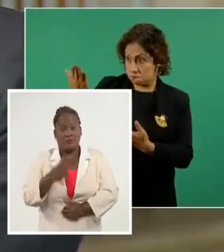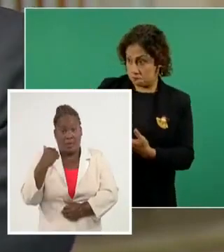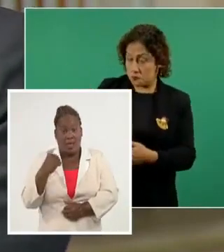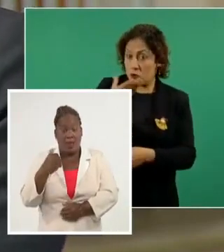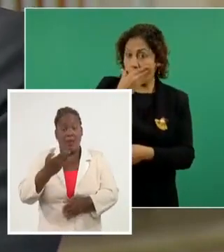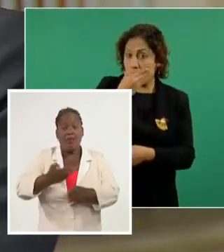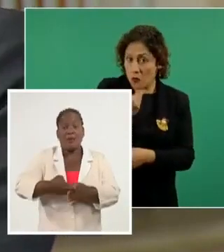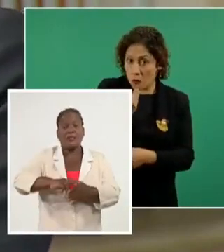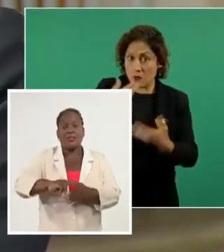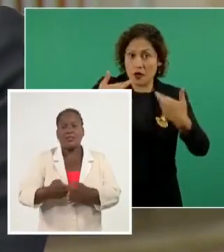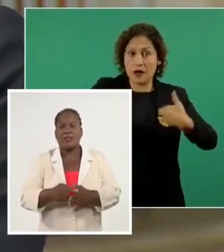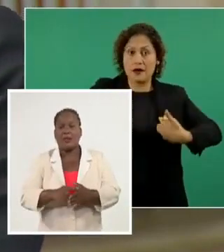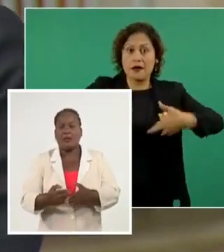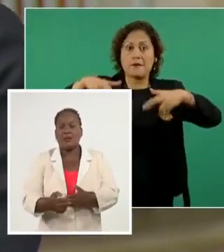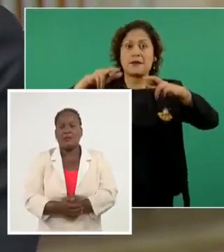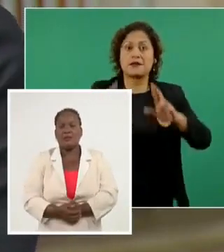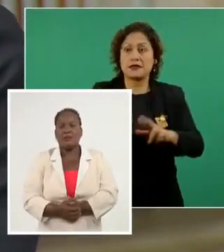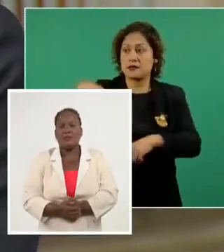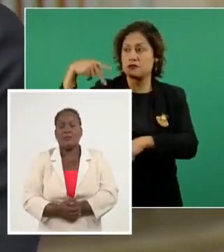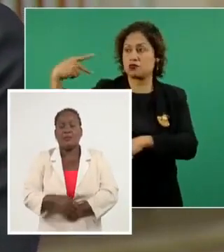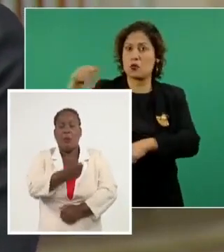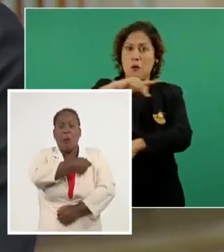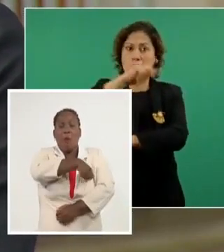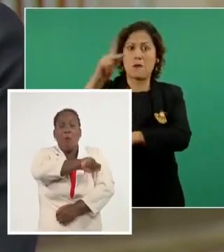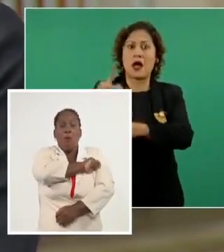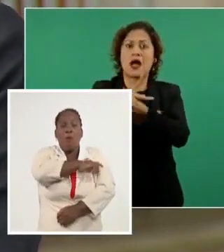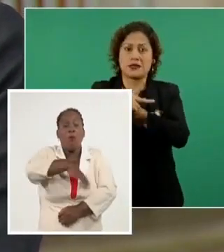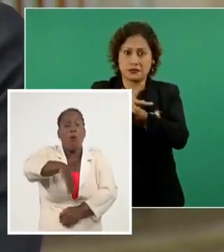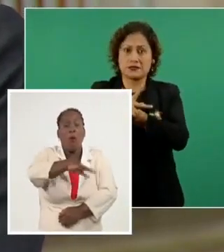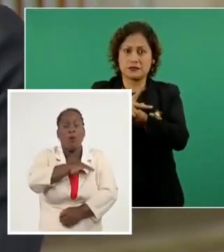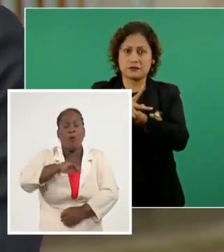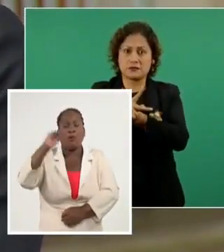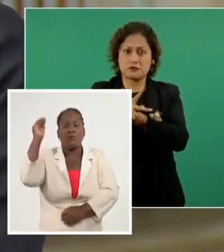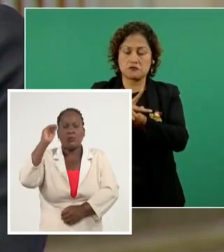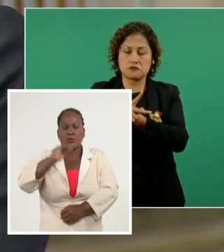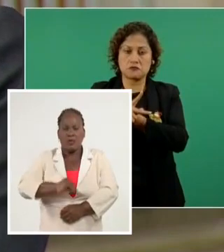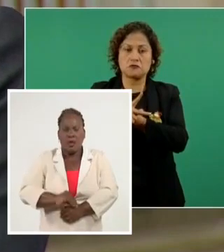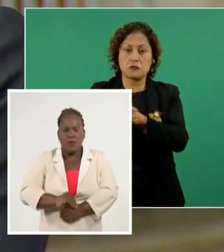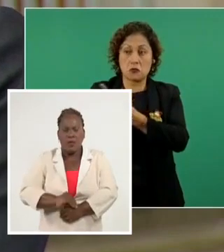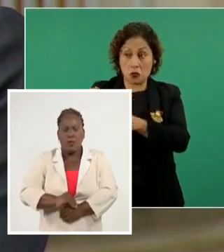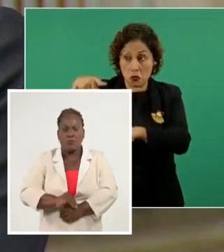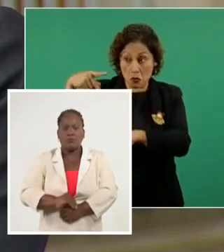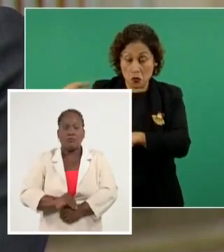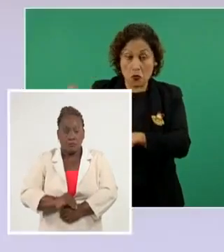a un pueblo que ha sabido, como pocos en el mundo,